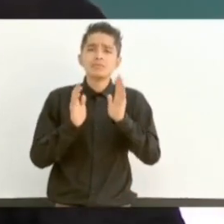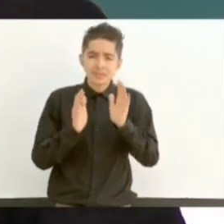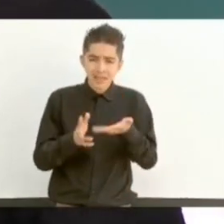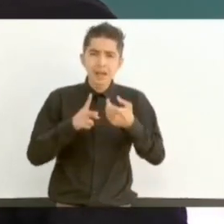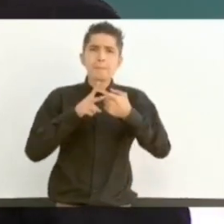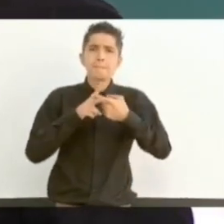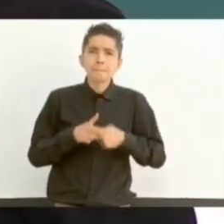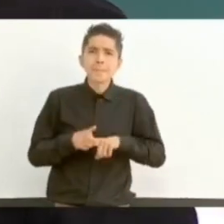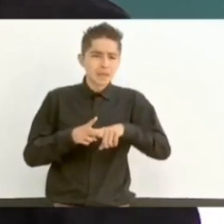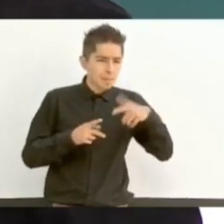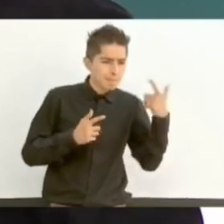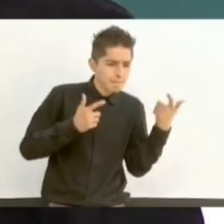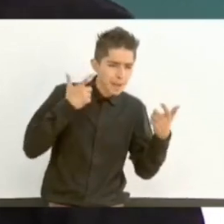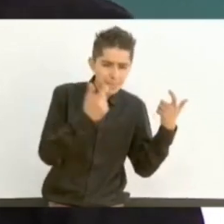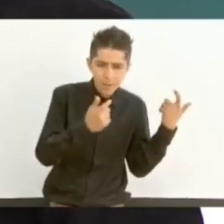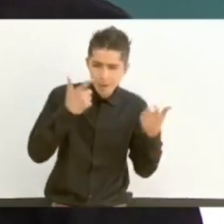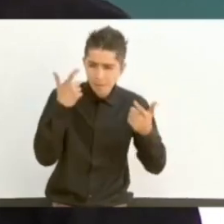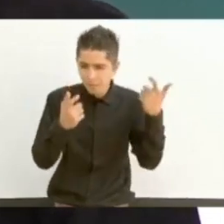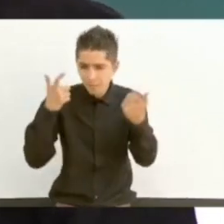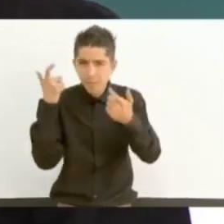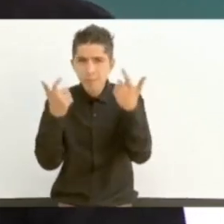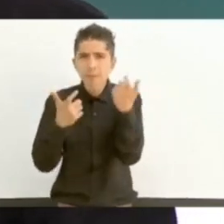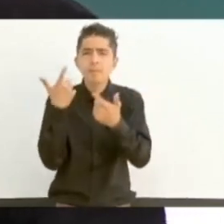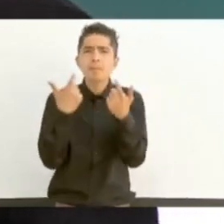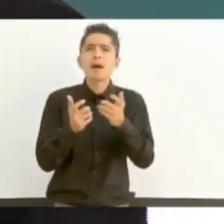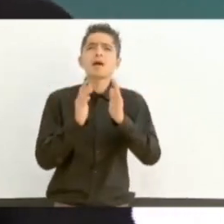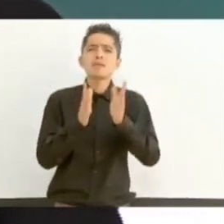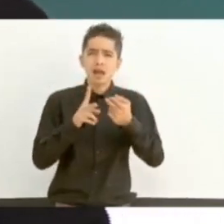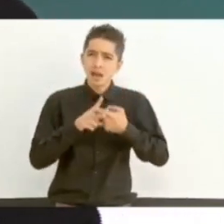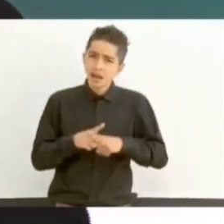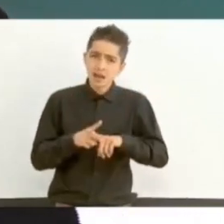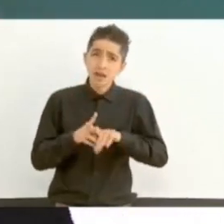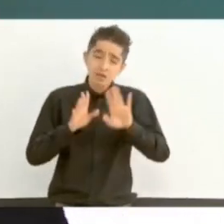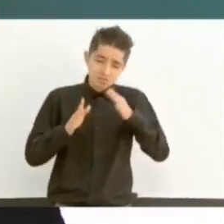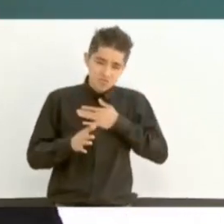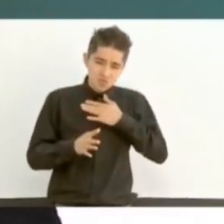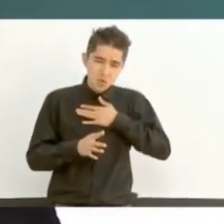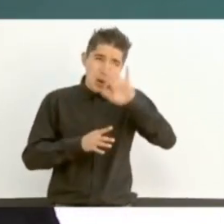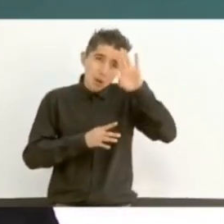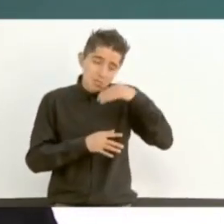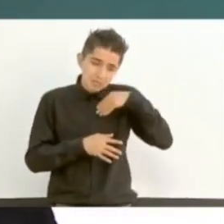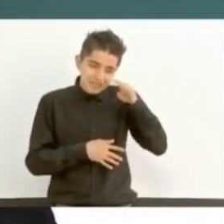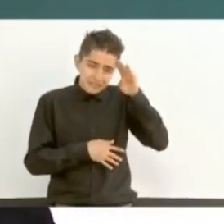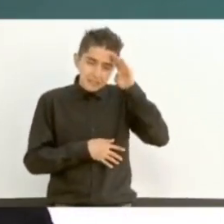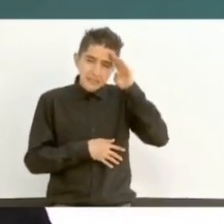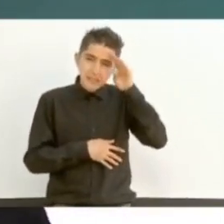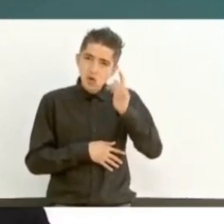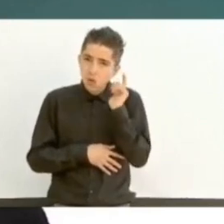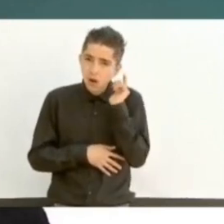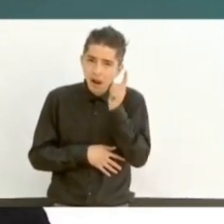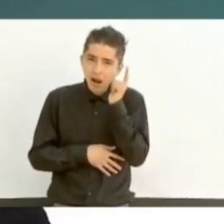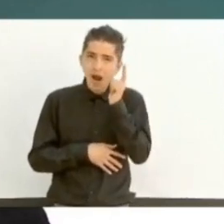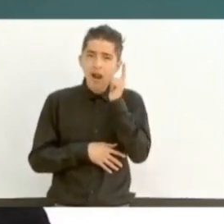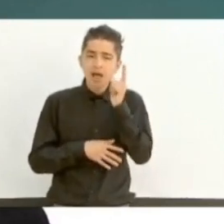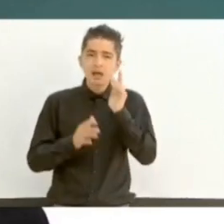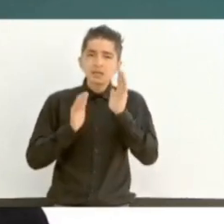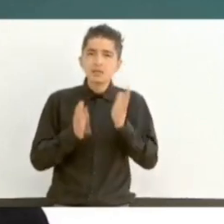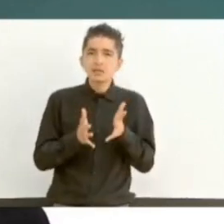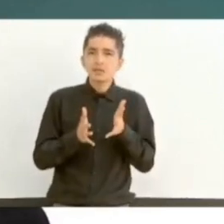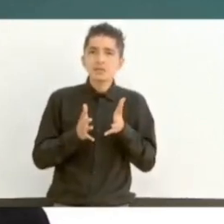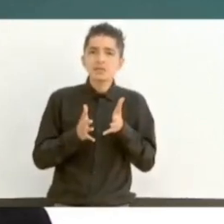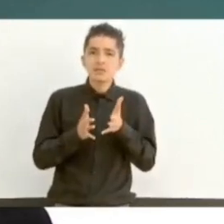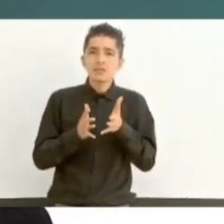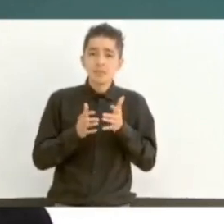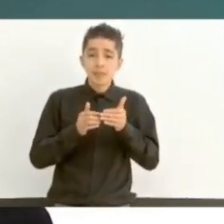a aplicar, que yo espero que para finales